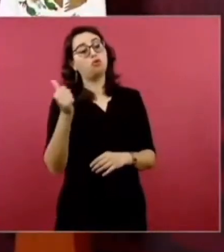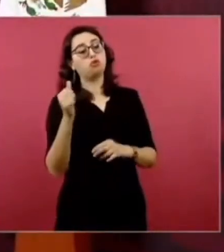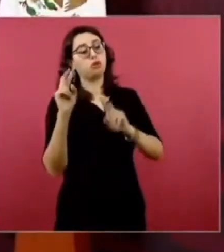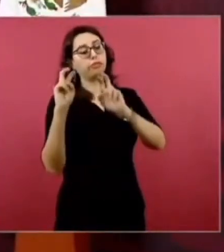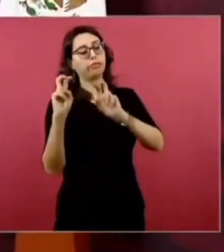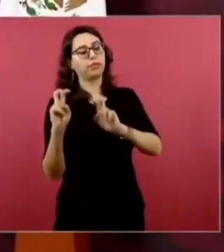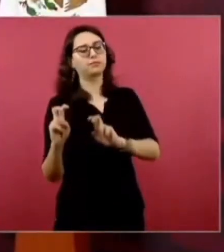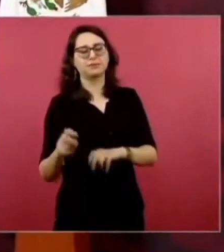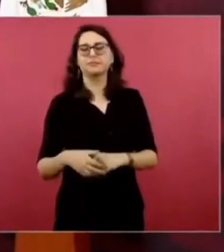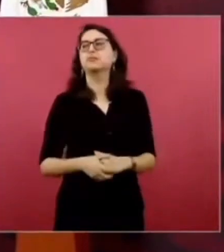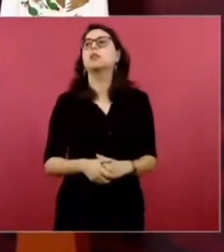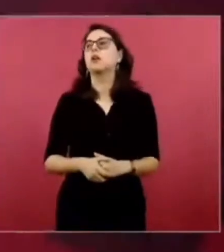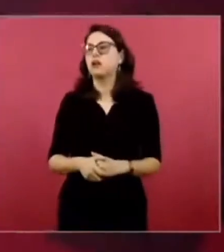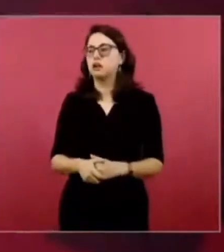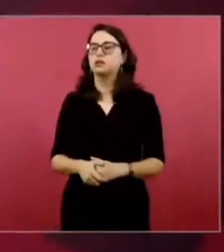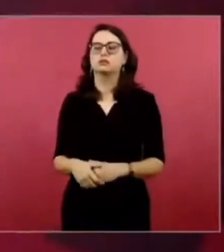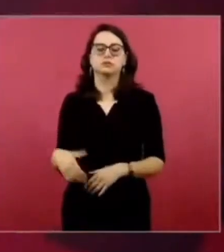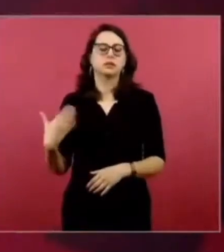Afortunadamente ya